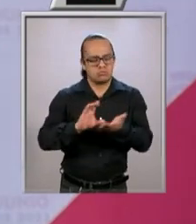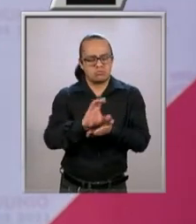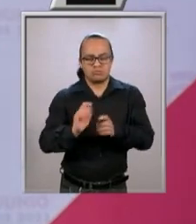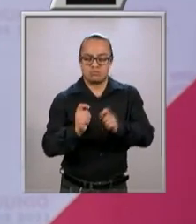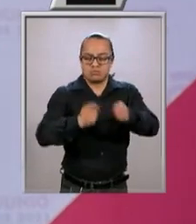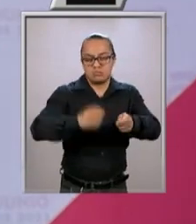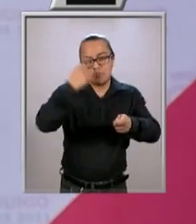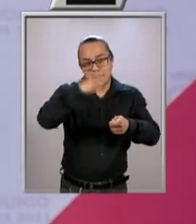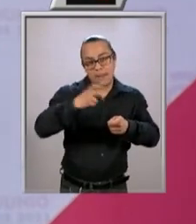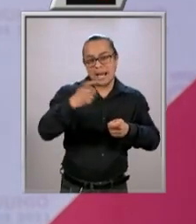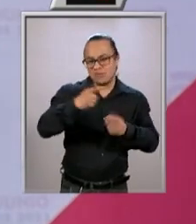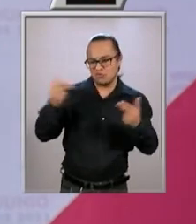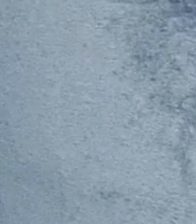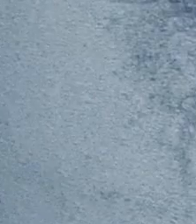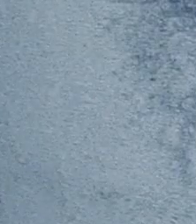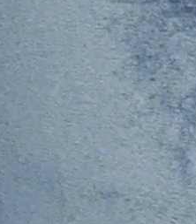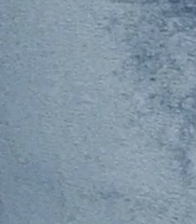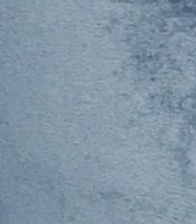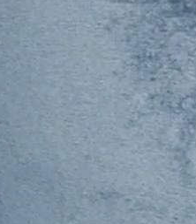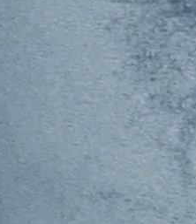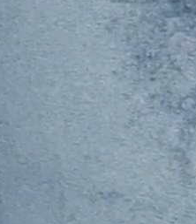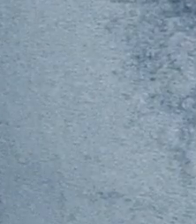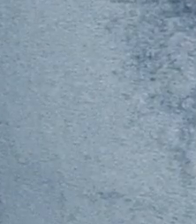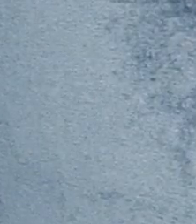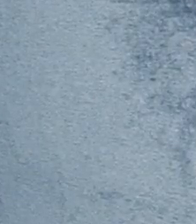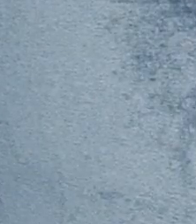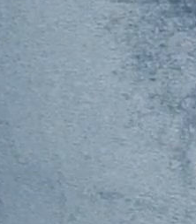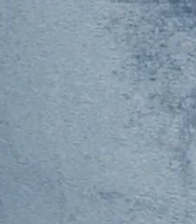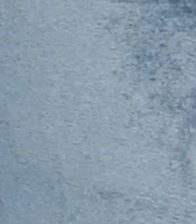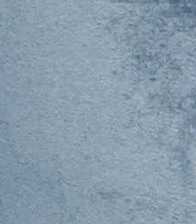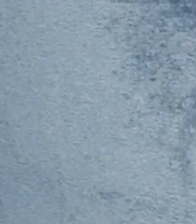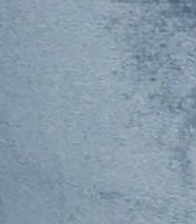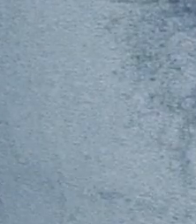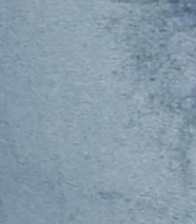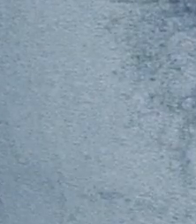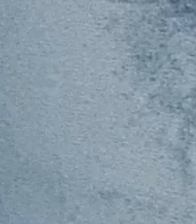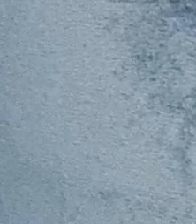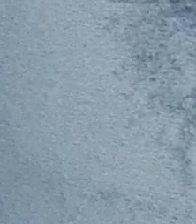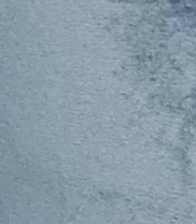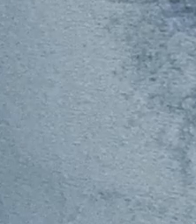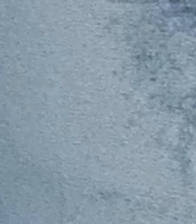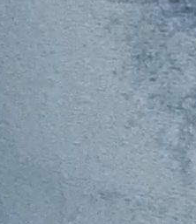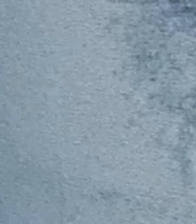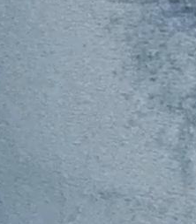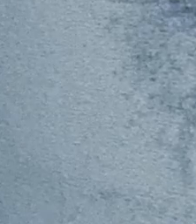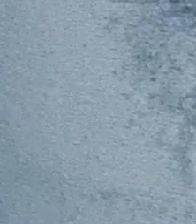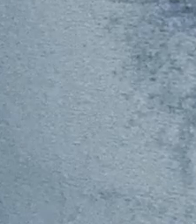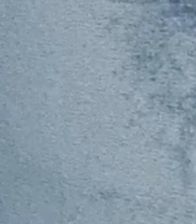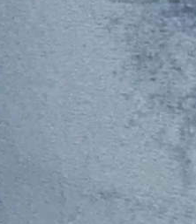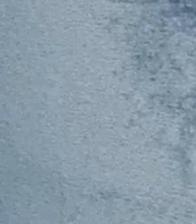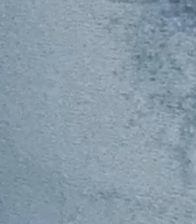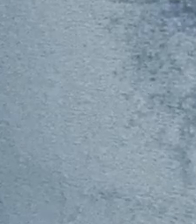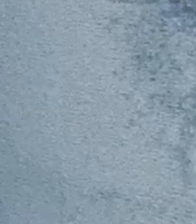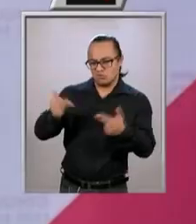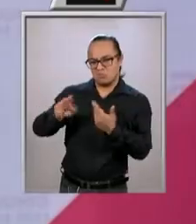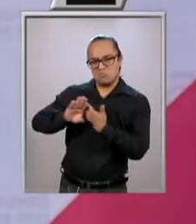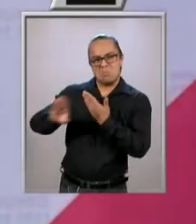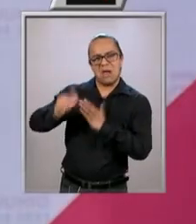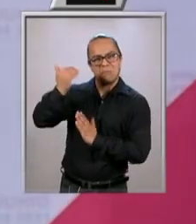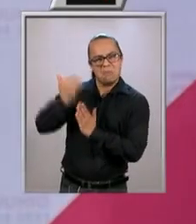hacer frente también a la inseguridad ahí reprochó a su rival el cierre de las escuelas de tiempo completo y estancias infantiles